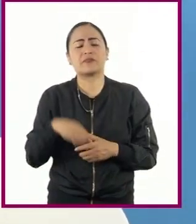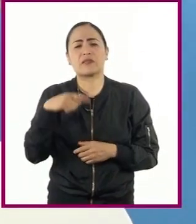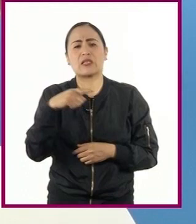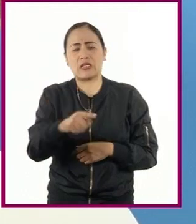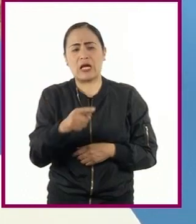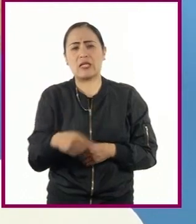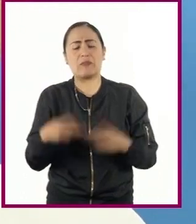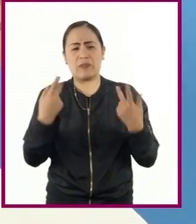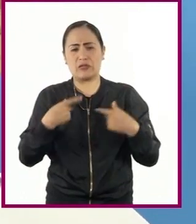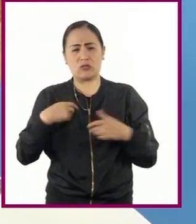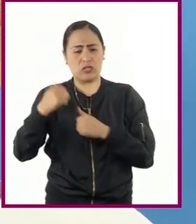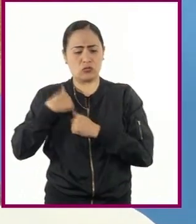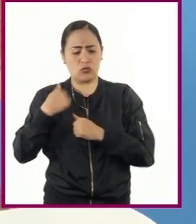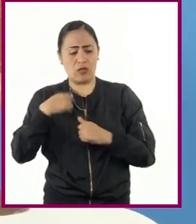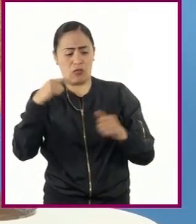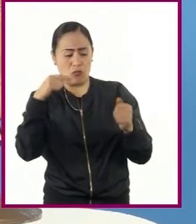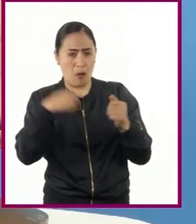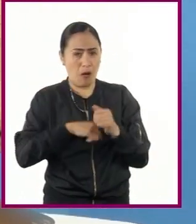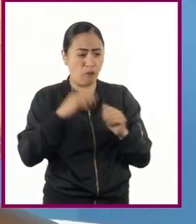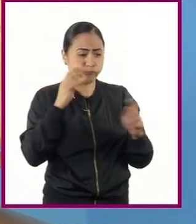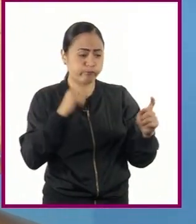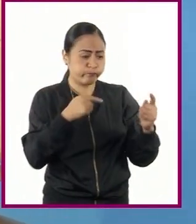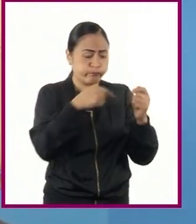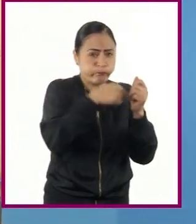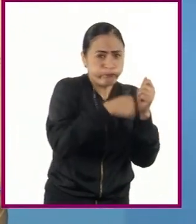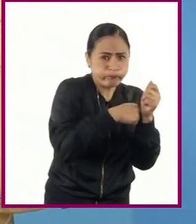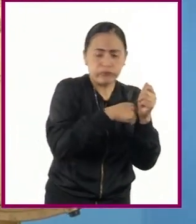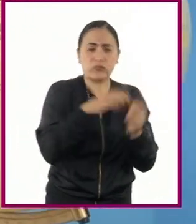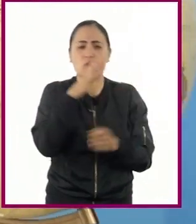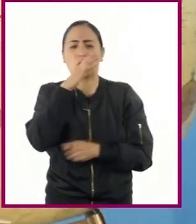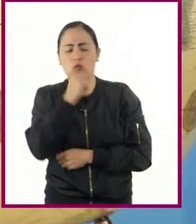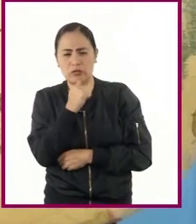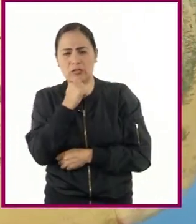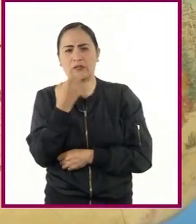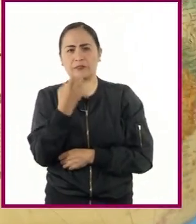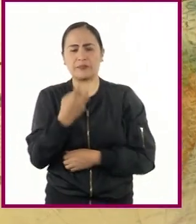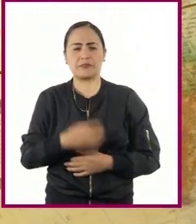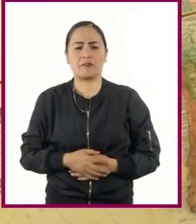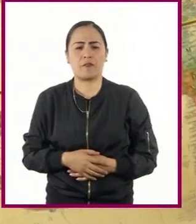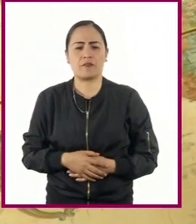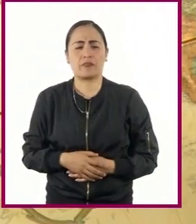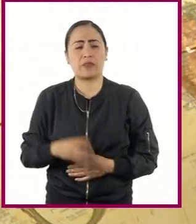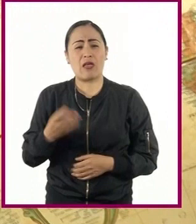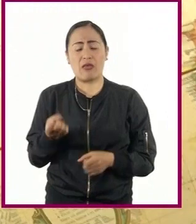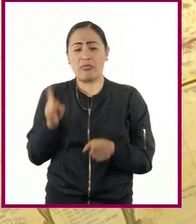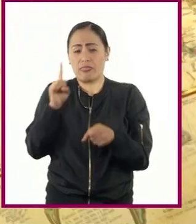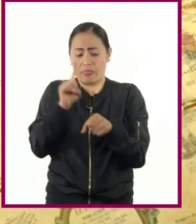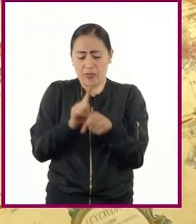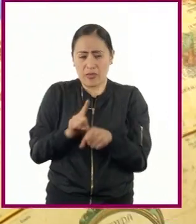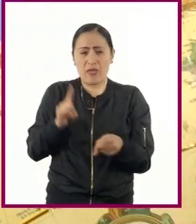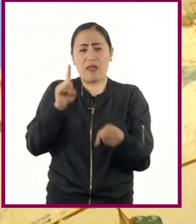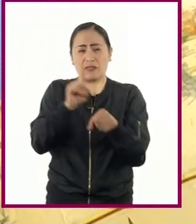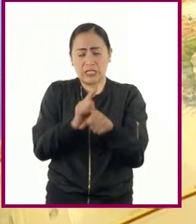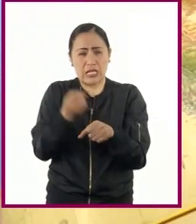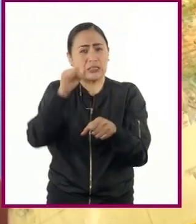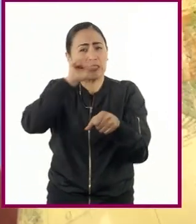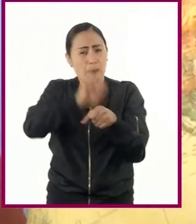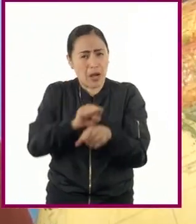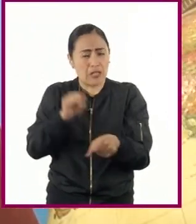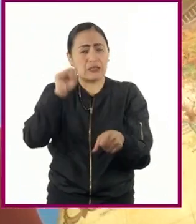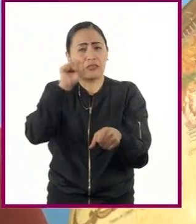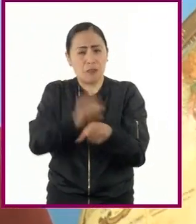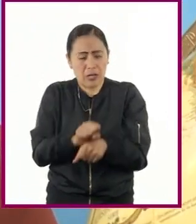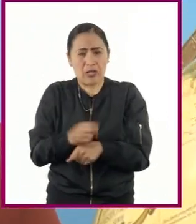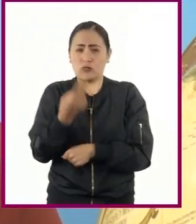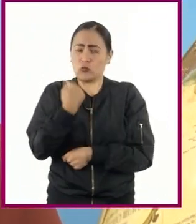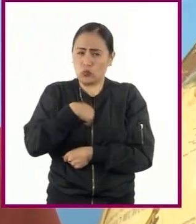metían allí. El Senegal se tragaba a la técnica y a los hombres. Durante días, durante semanas, estuvimos